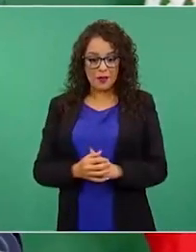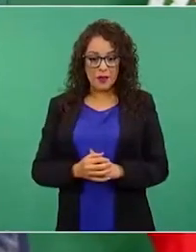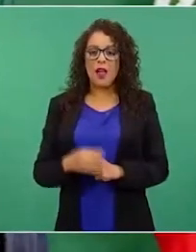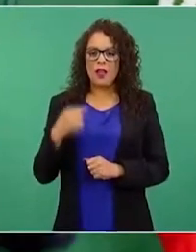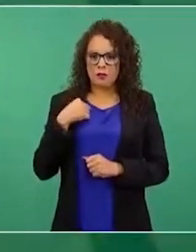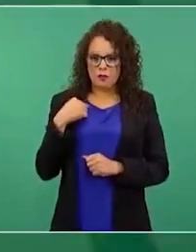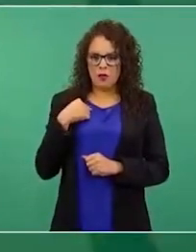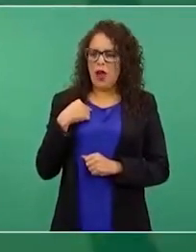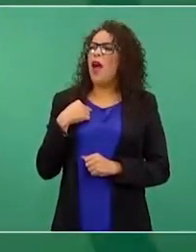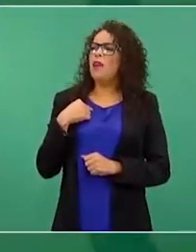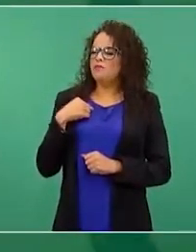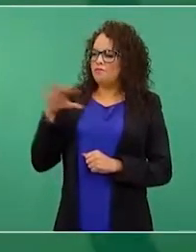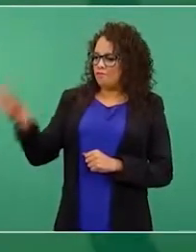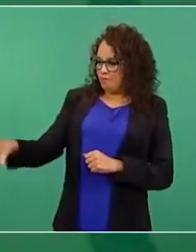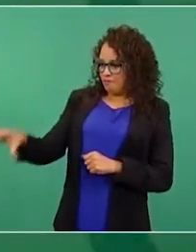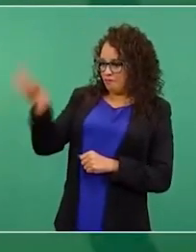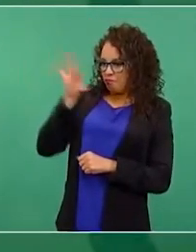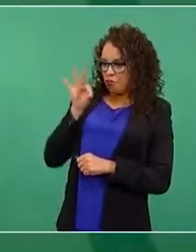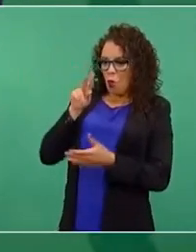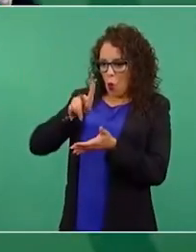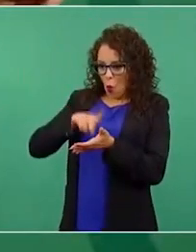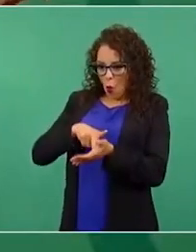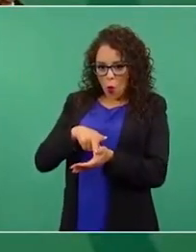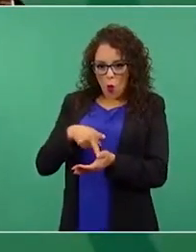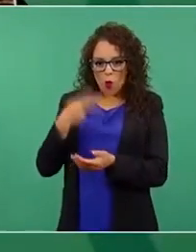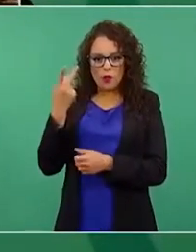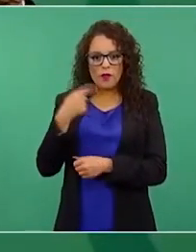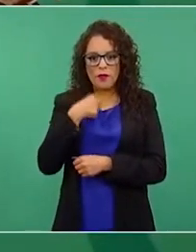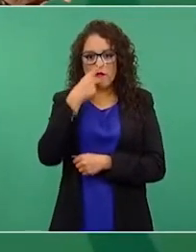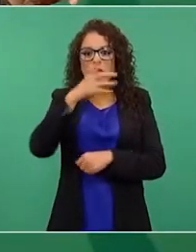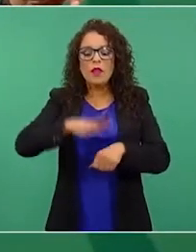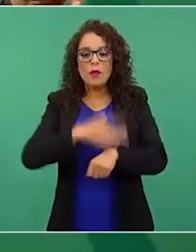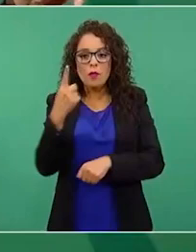retomo porque quiero que se entere más gente,